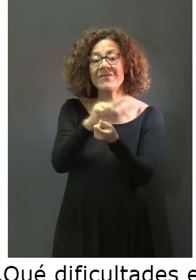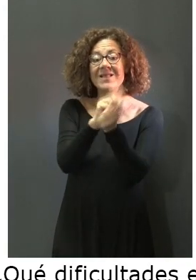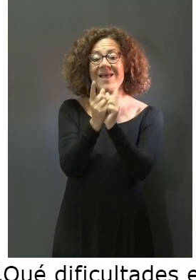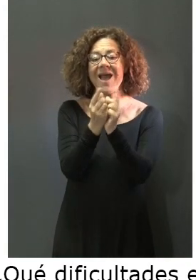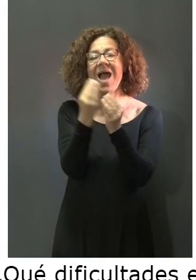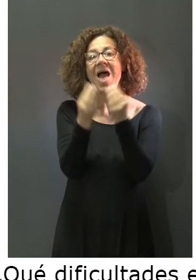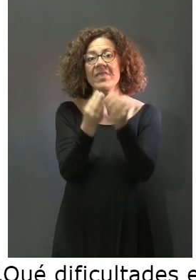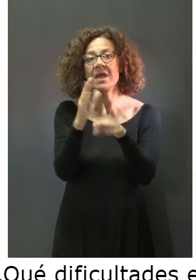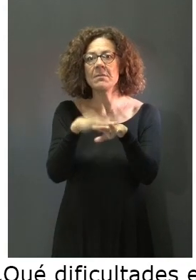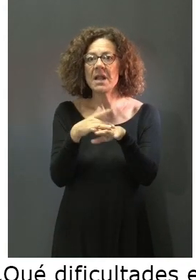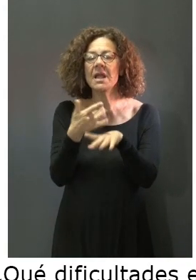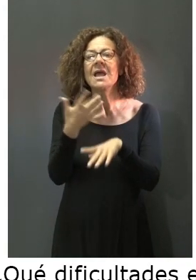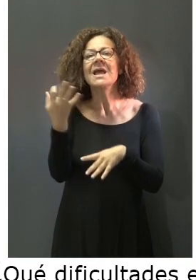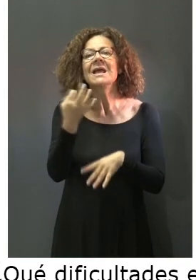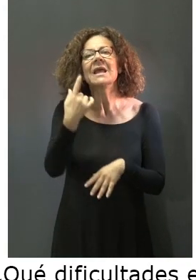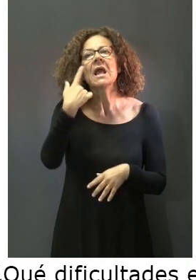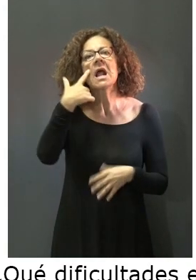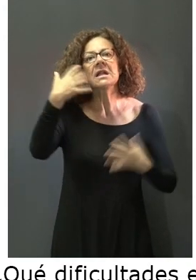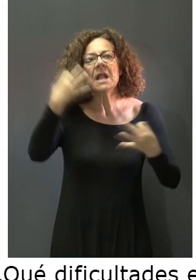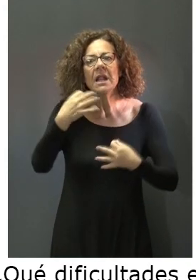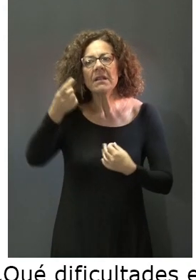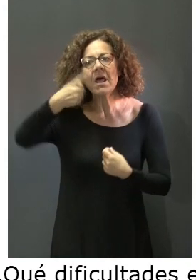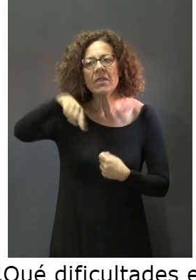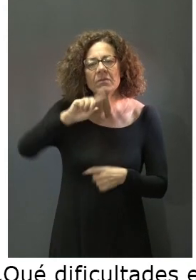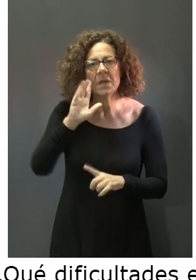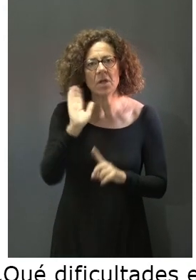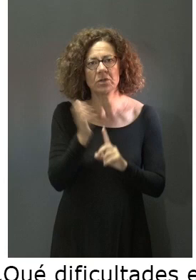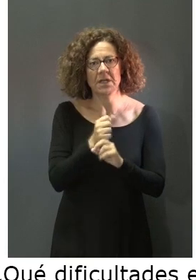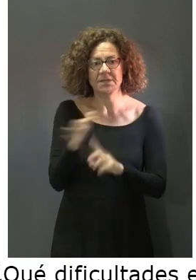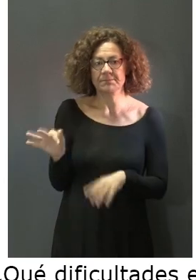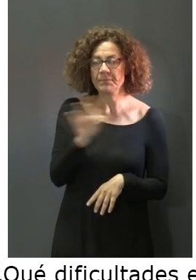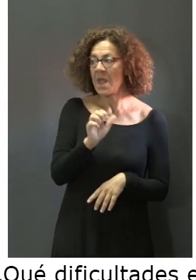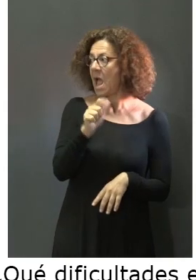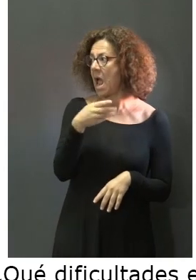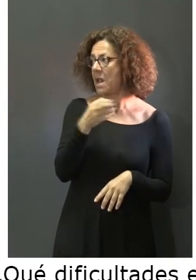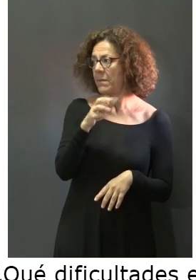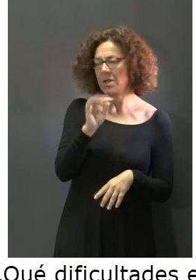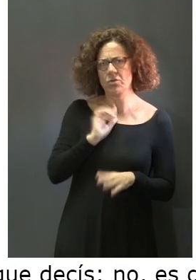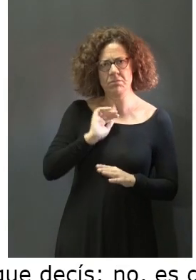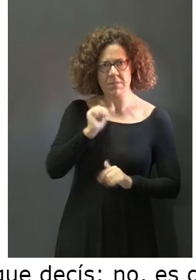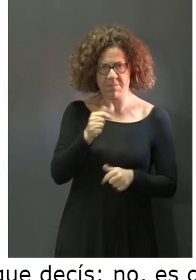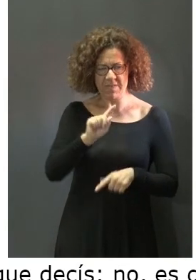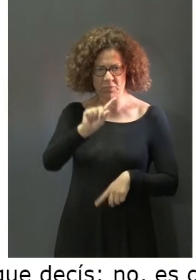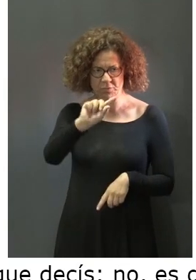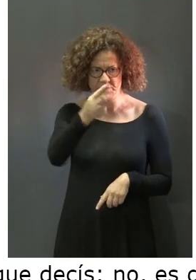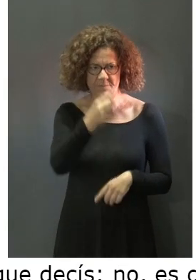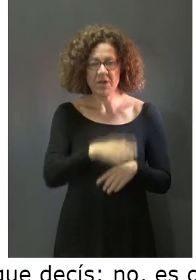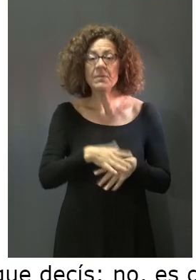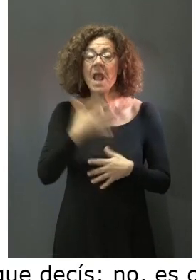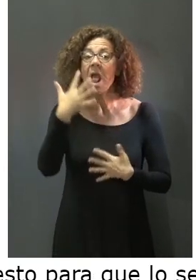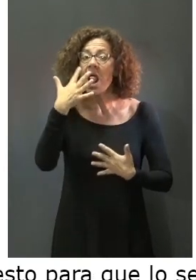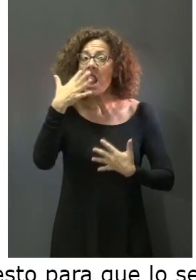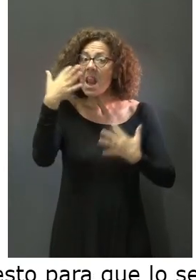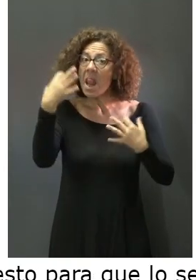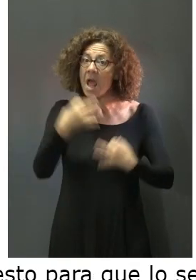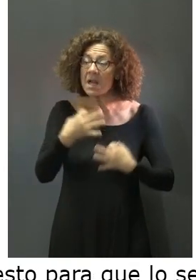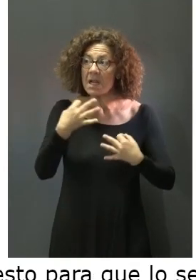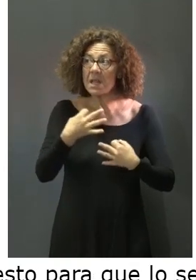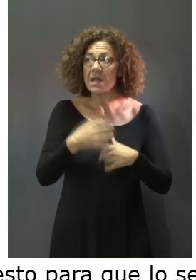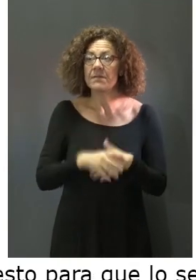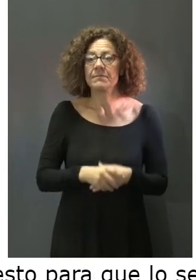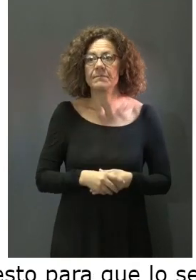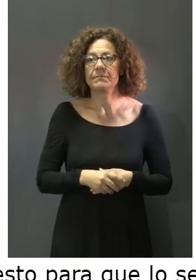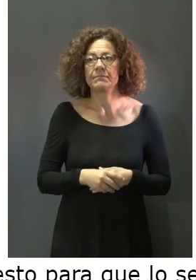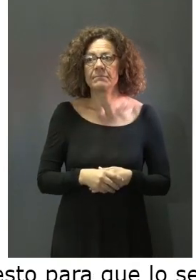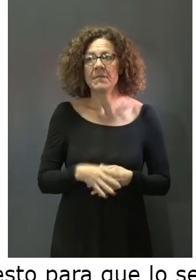sea? ¿Qué realidad es la que encontráis? Alberto, tú mismo, Venga, te yo. empezamos contigo también. La realidad es,